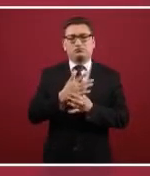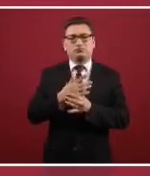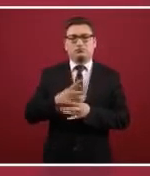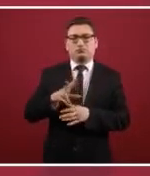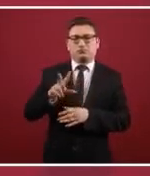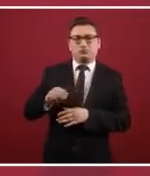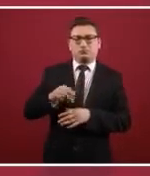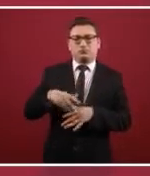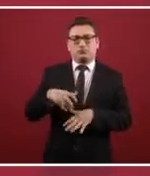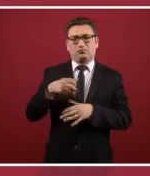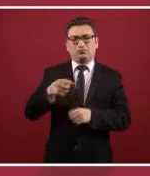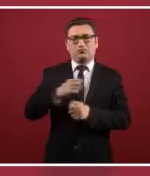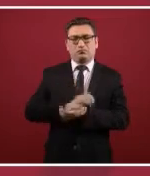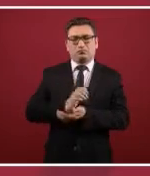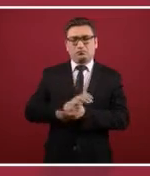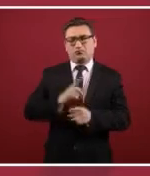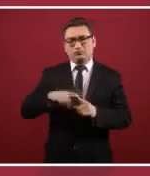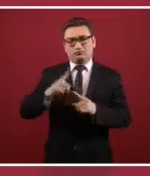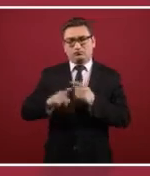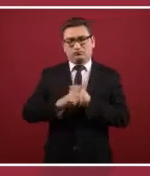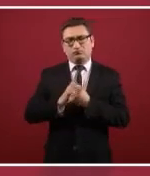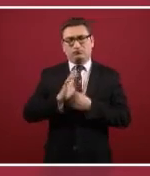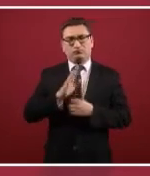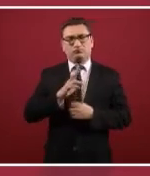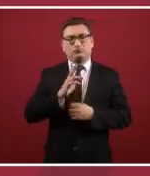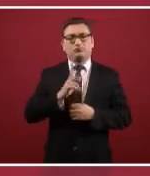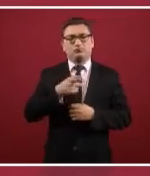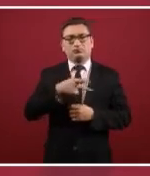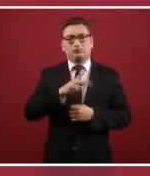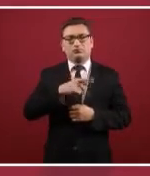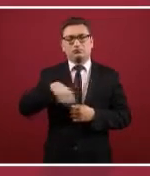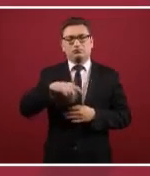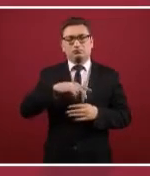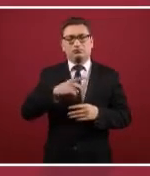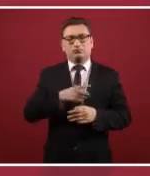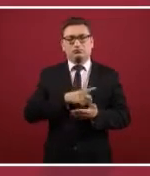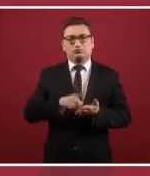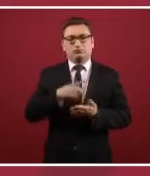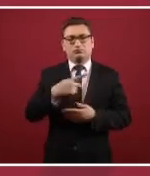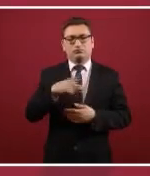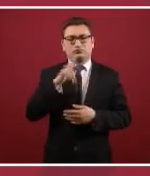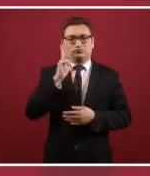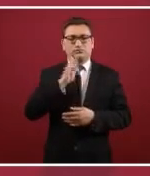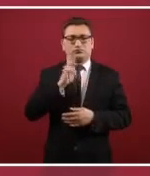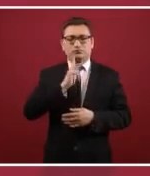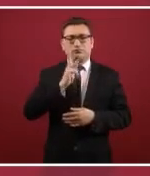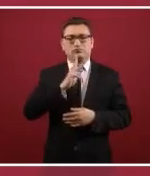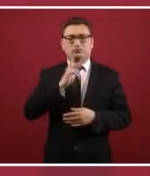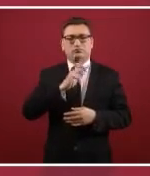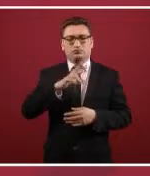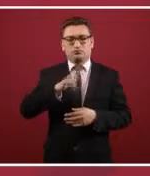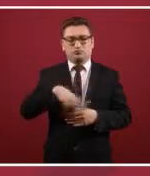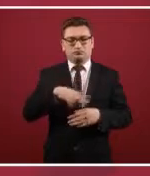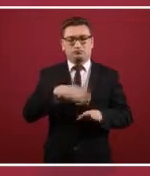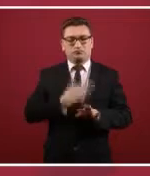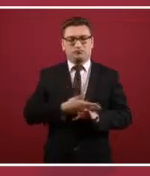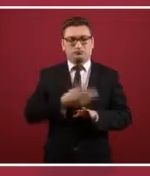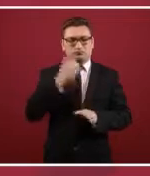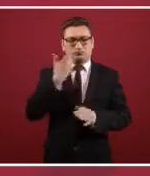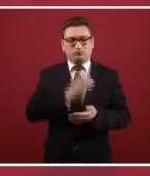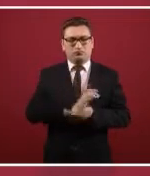derecho de probar si existe represalia,